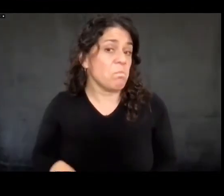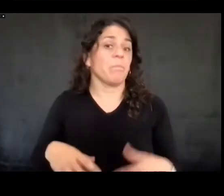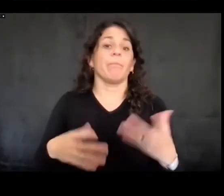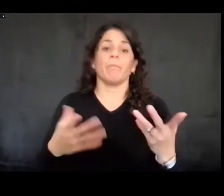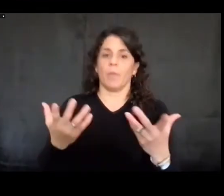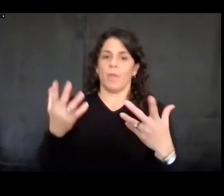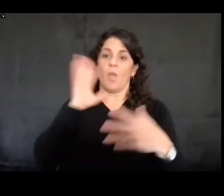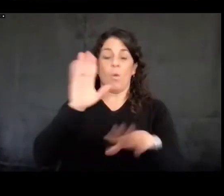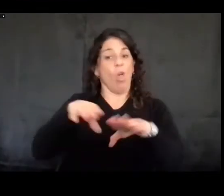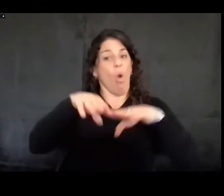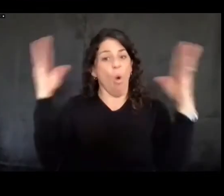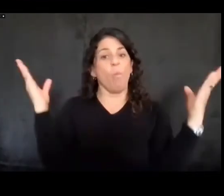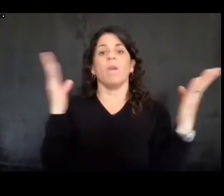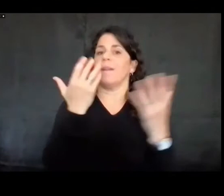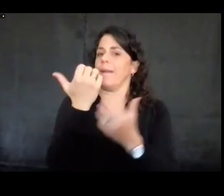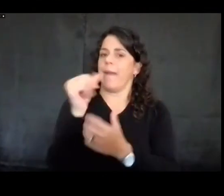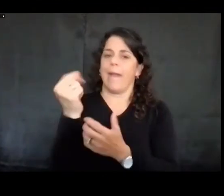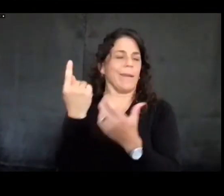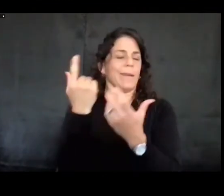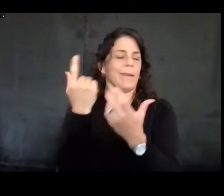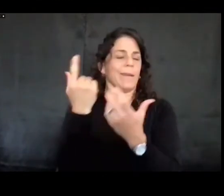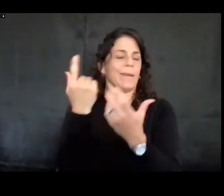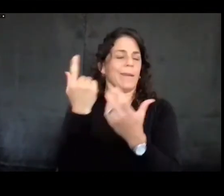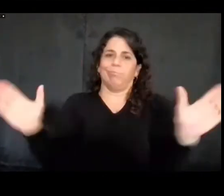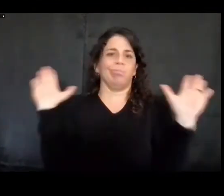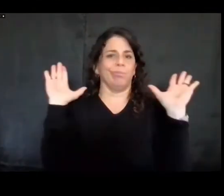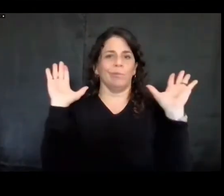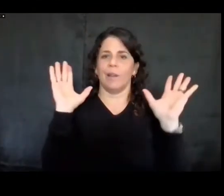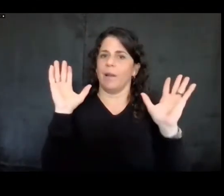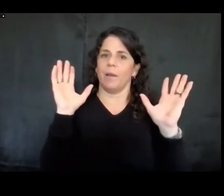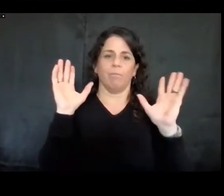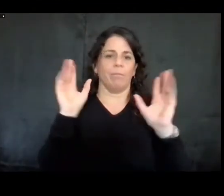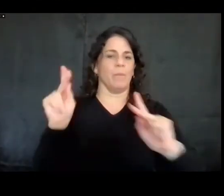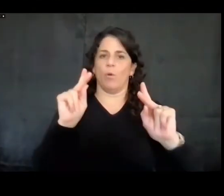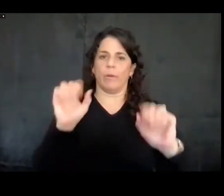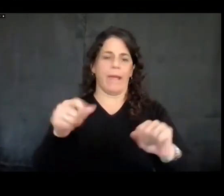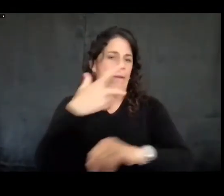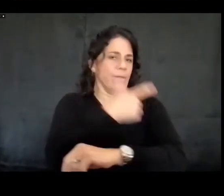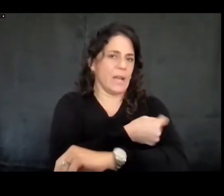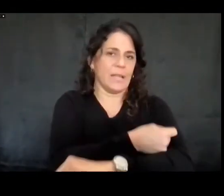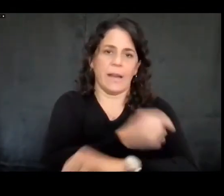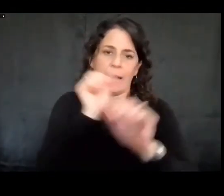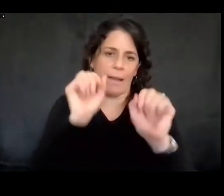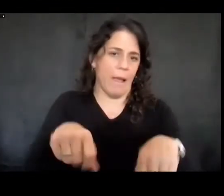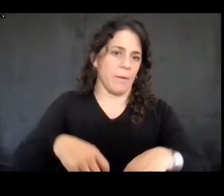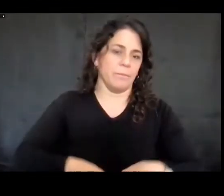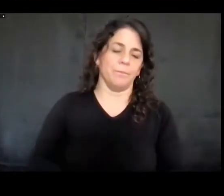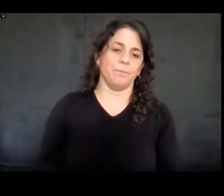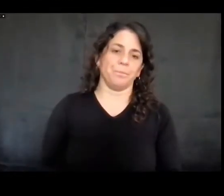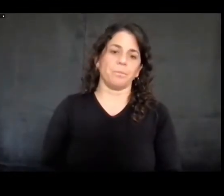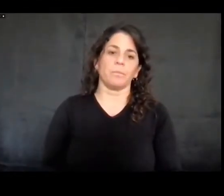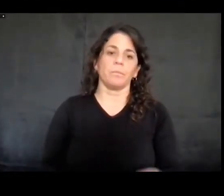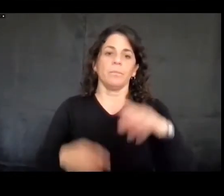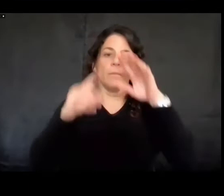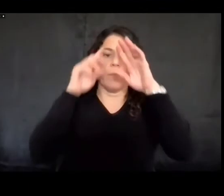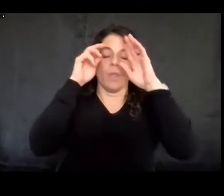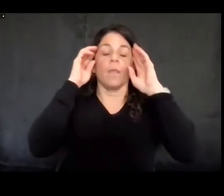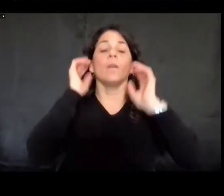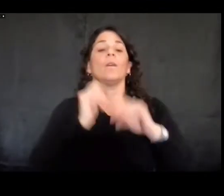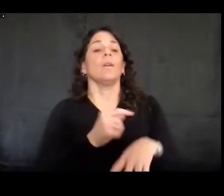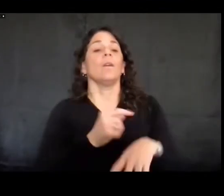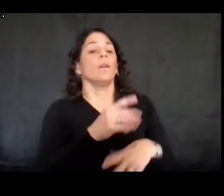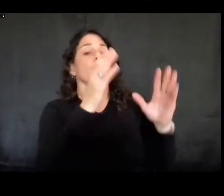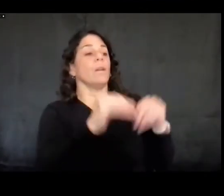fecha para abrir para los que quieran estar una pregunta relacionada anticipan de que va a